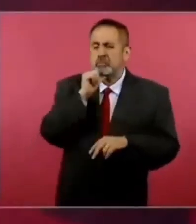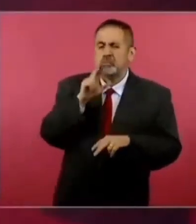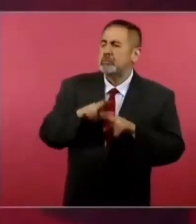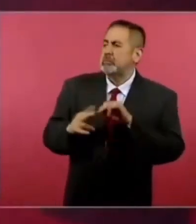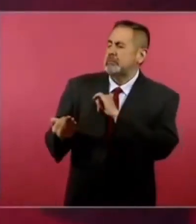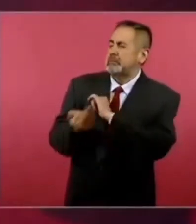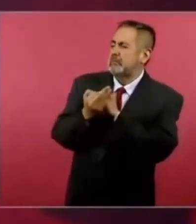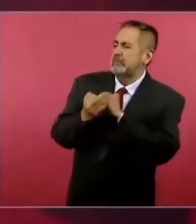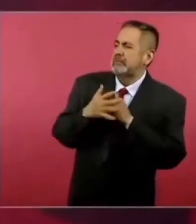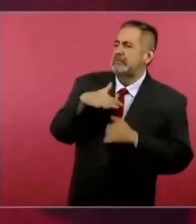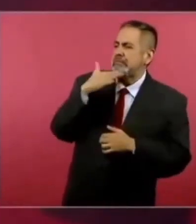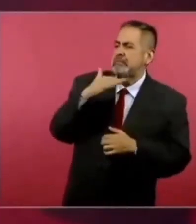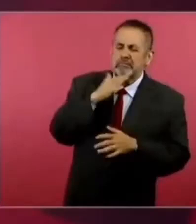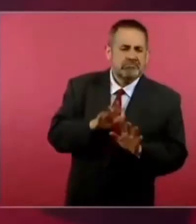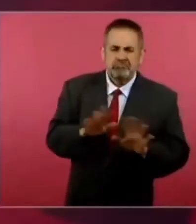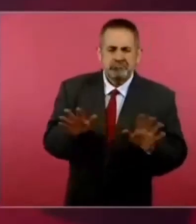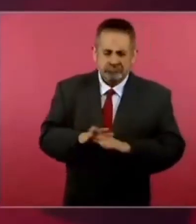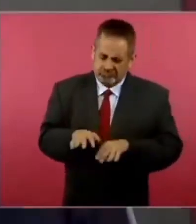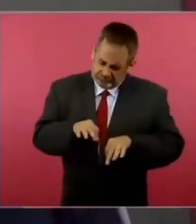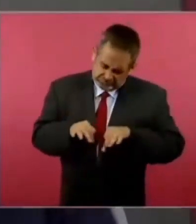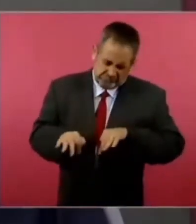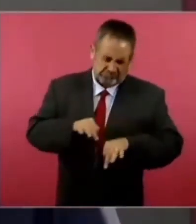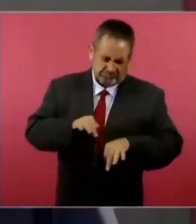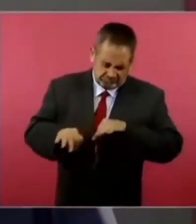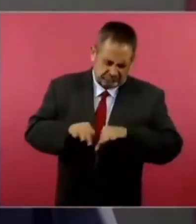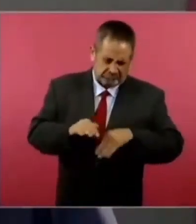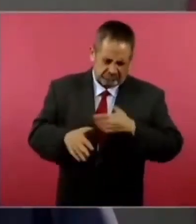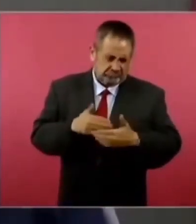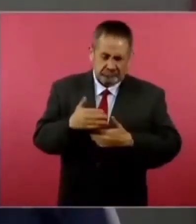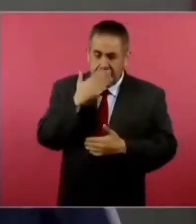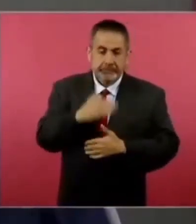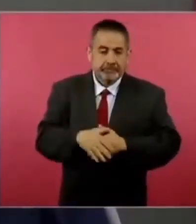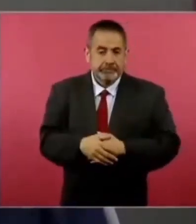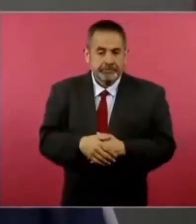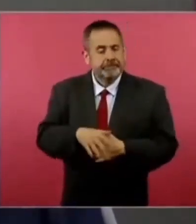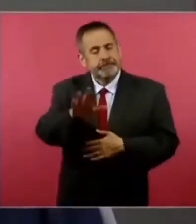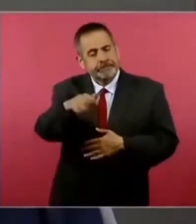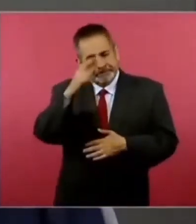Yo siempre comento que cuando estábamos en la escuela